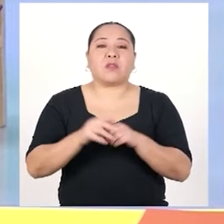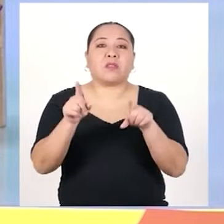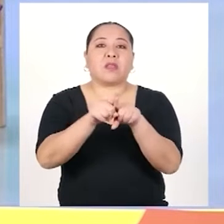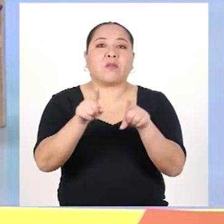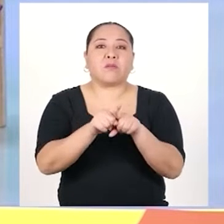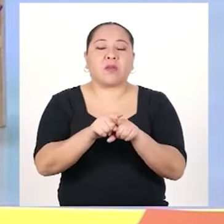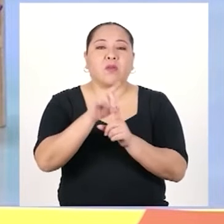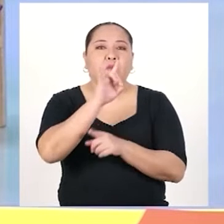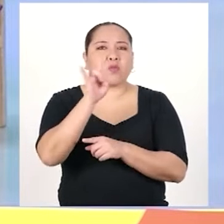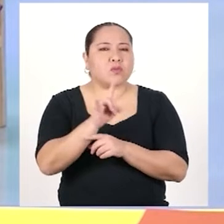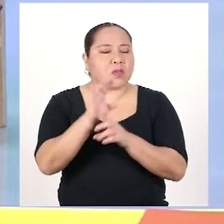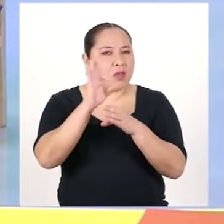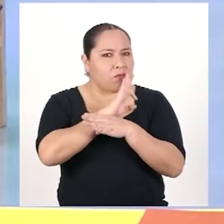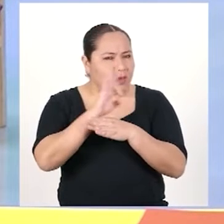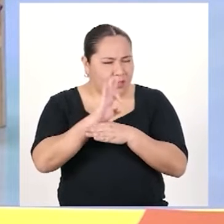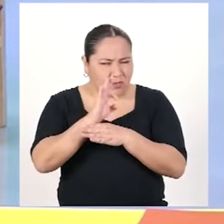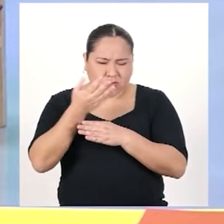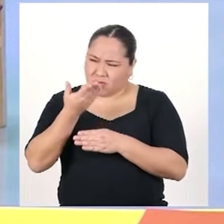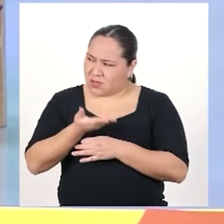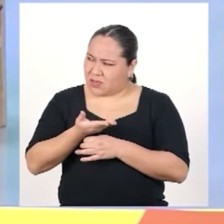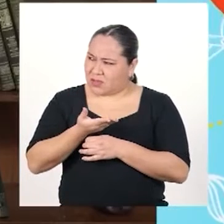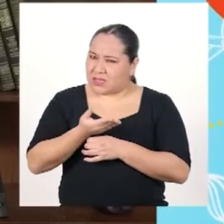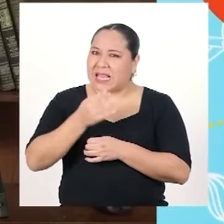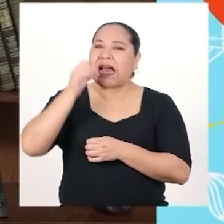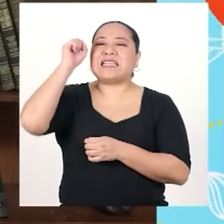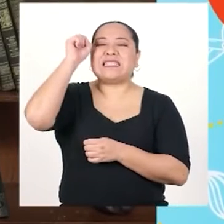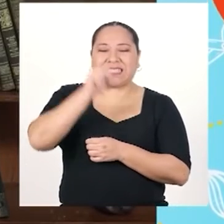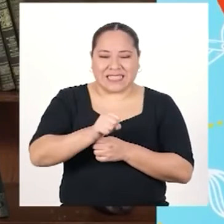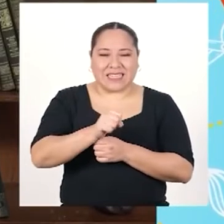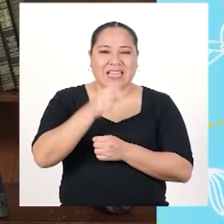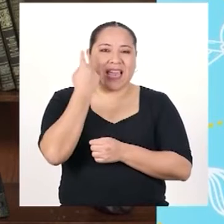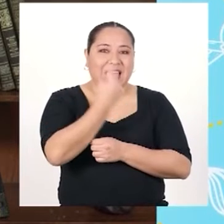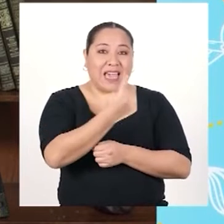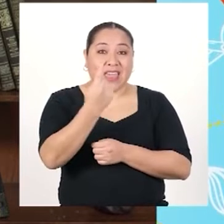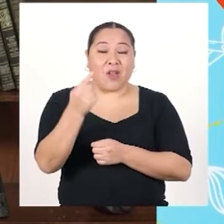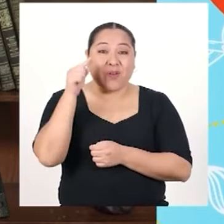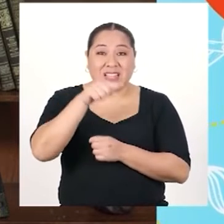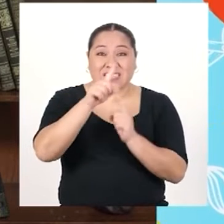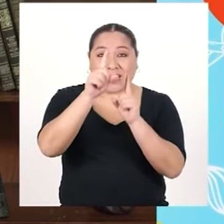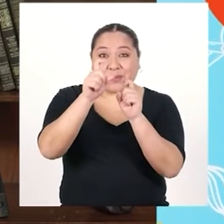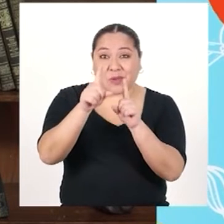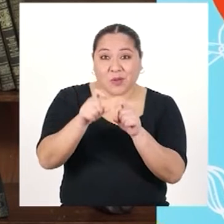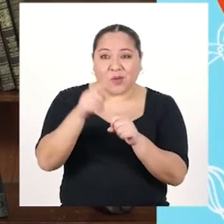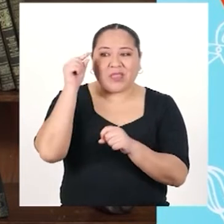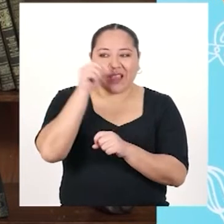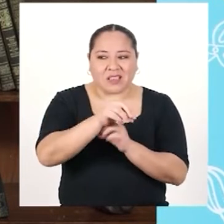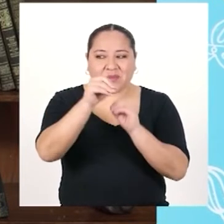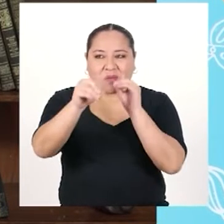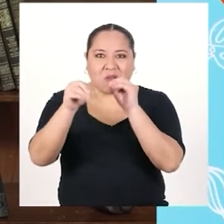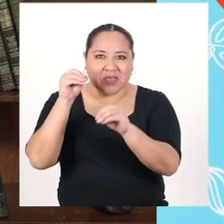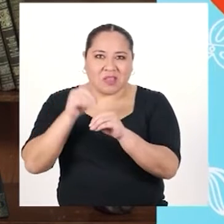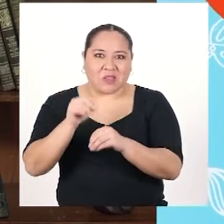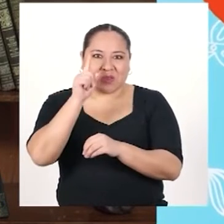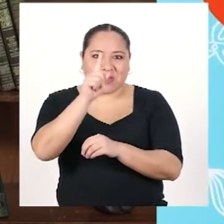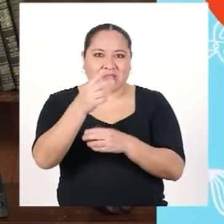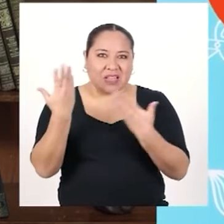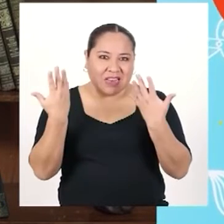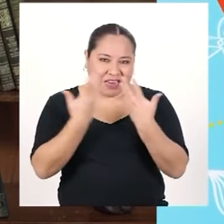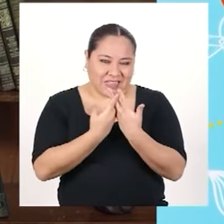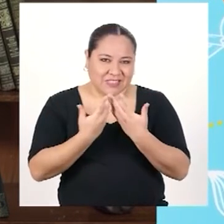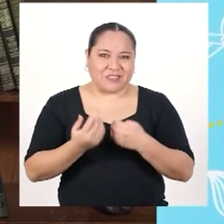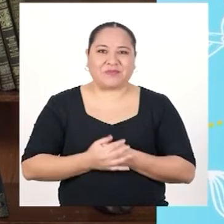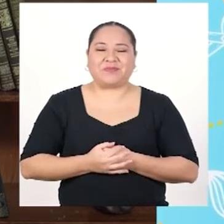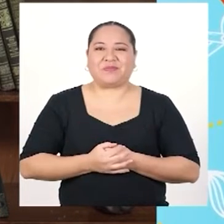preguntas, ¿también puedo usar fracciones? Claro que sí. En cada una de esas preguntas estableceremos